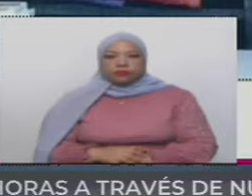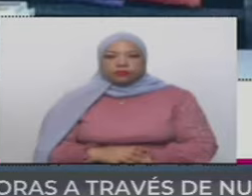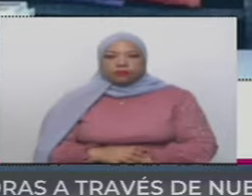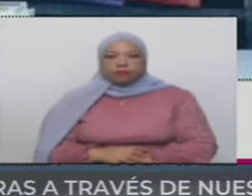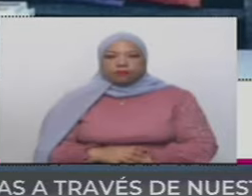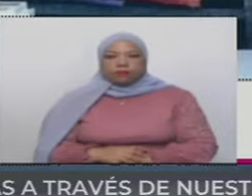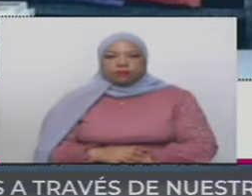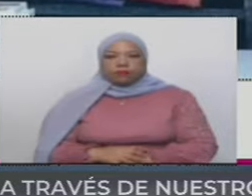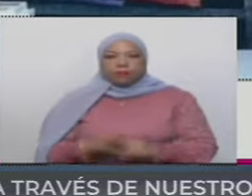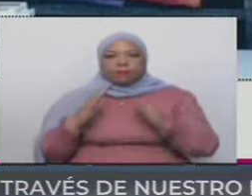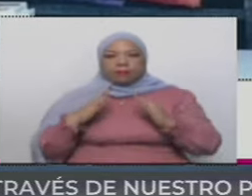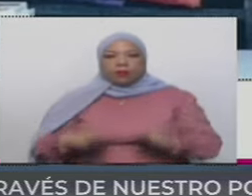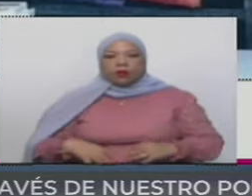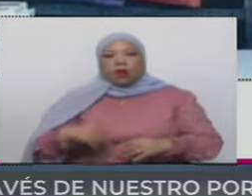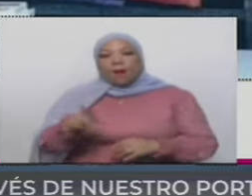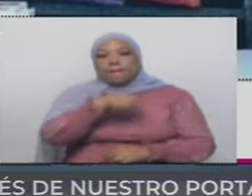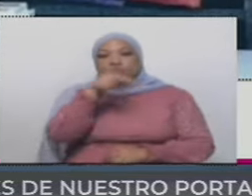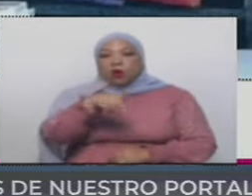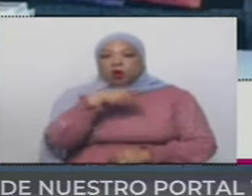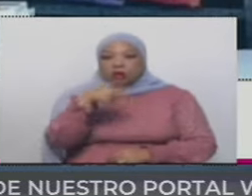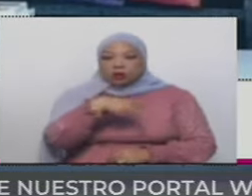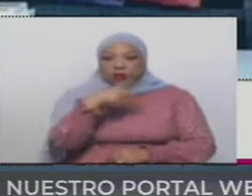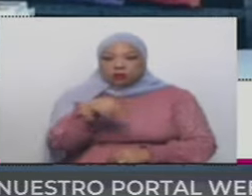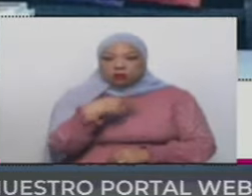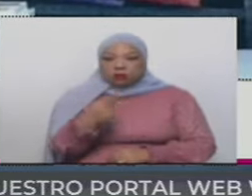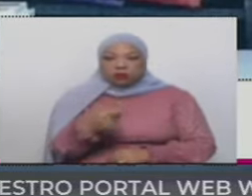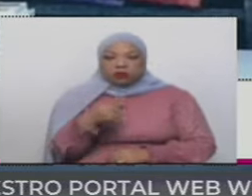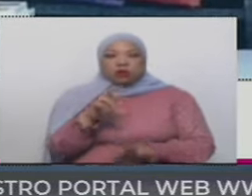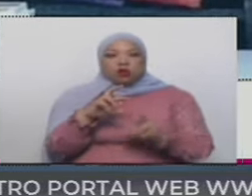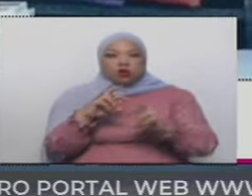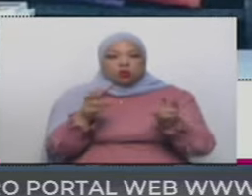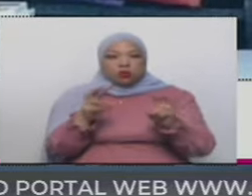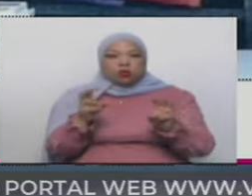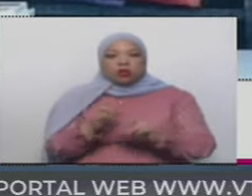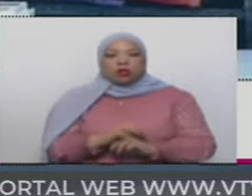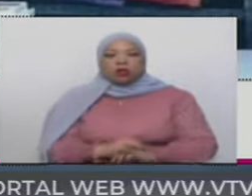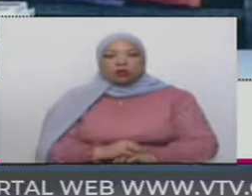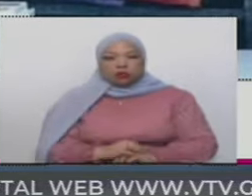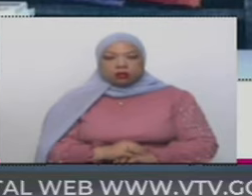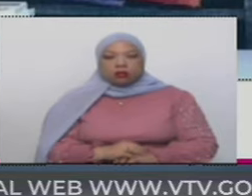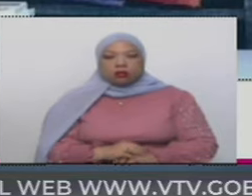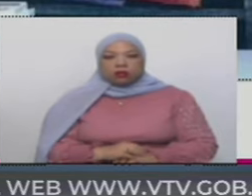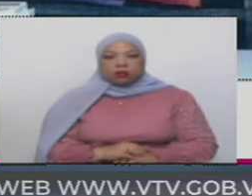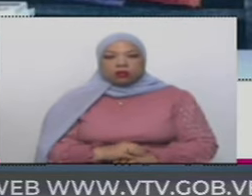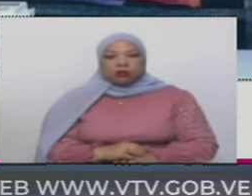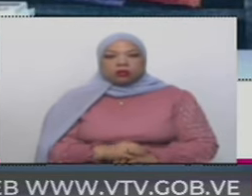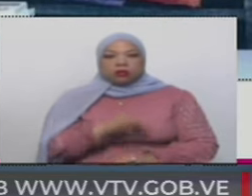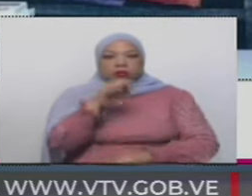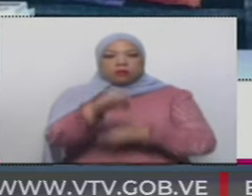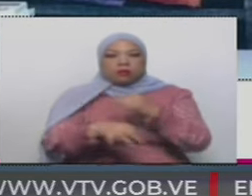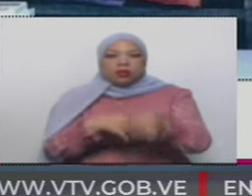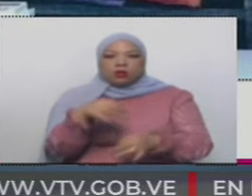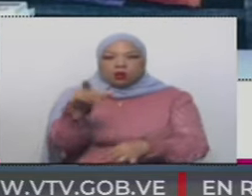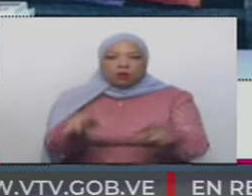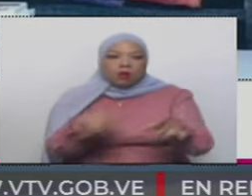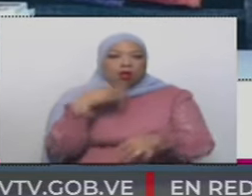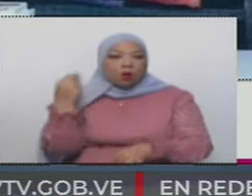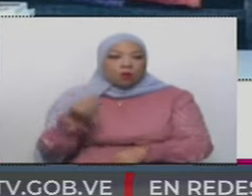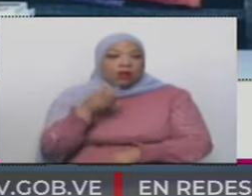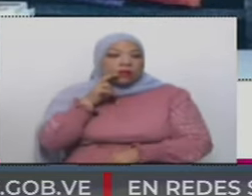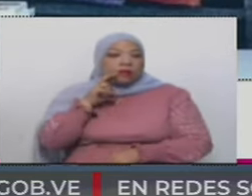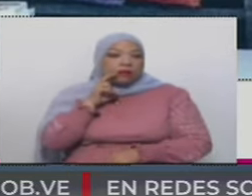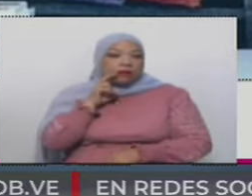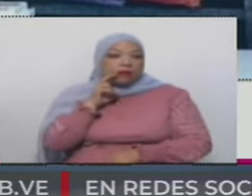de era la política y sucesos. Yo le expliqué todo esto ayer a ellos.